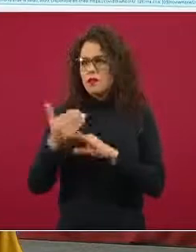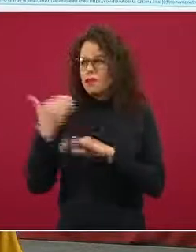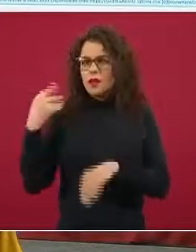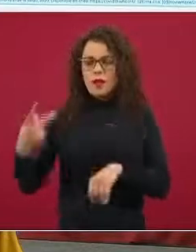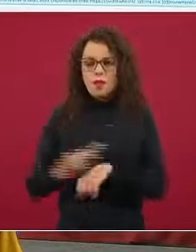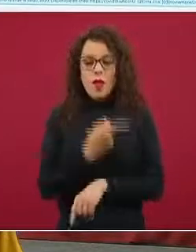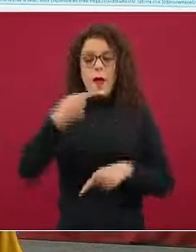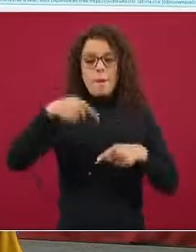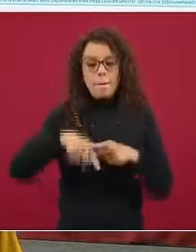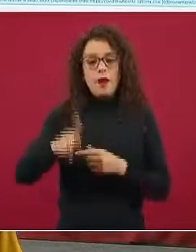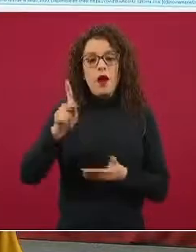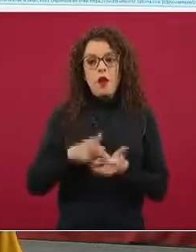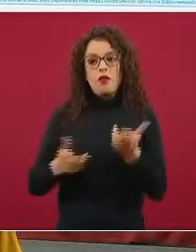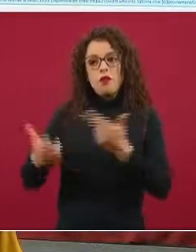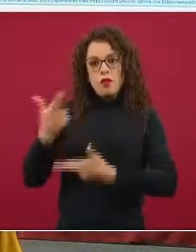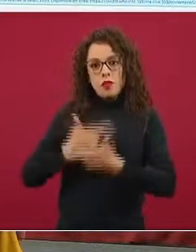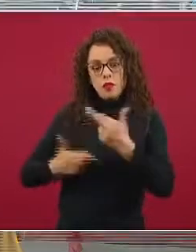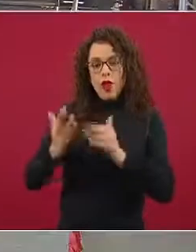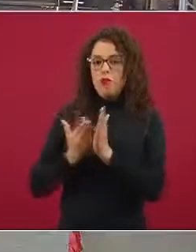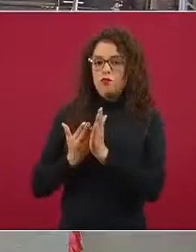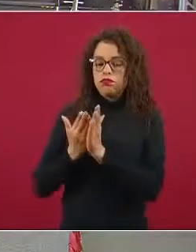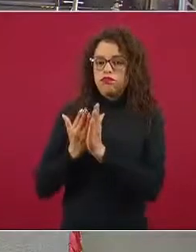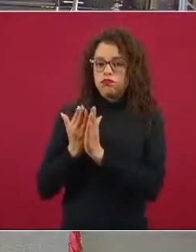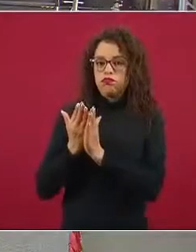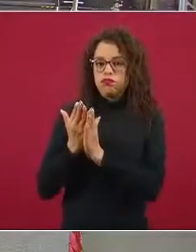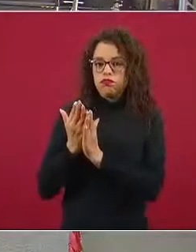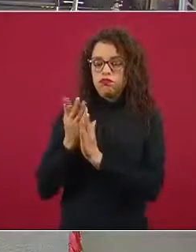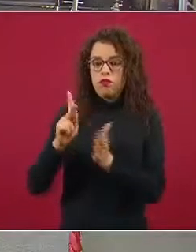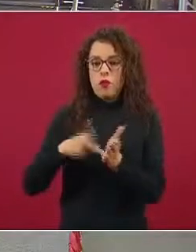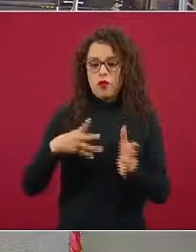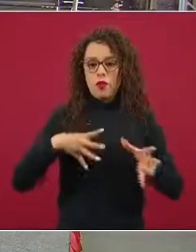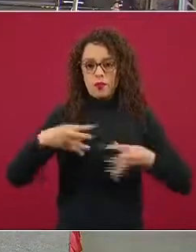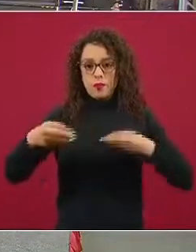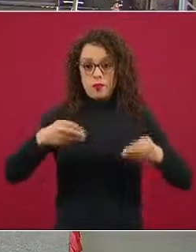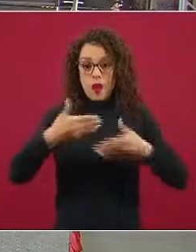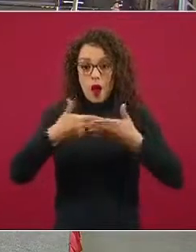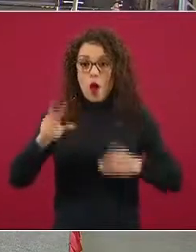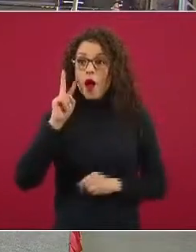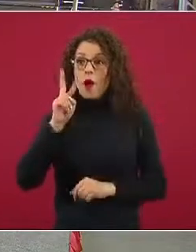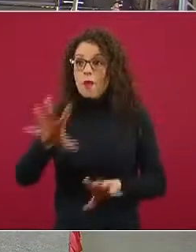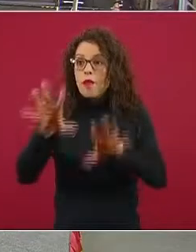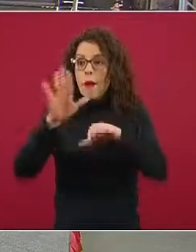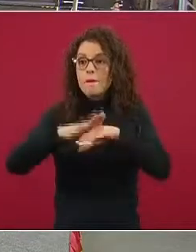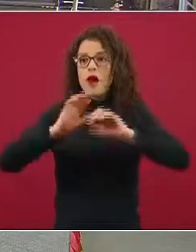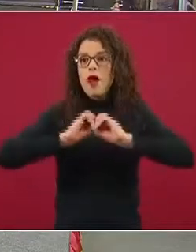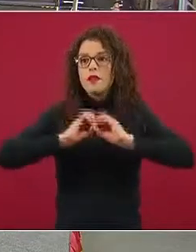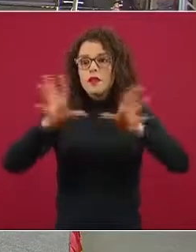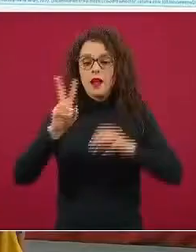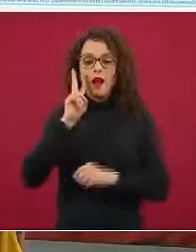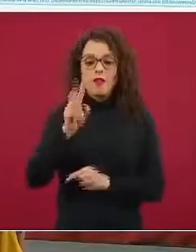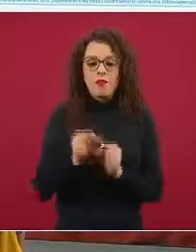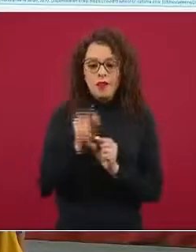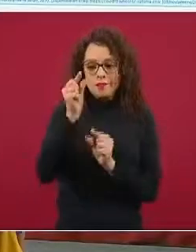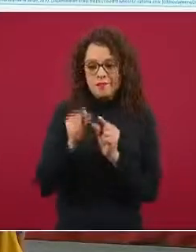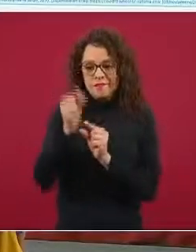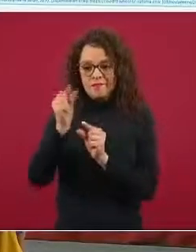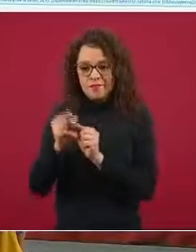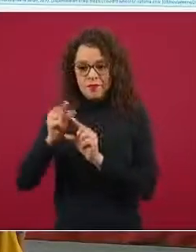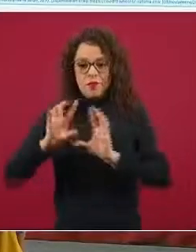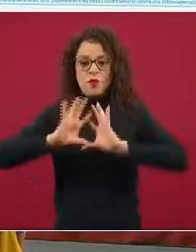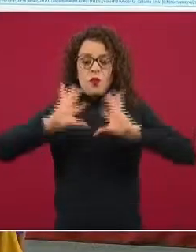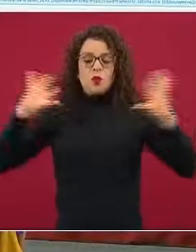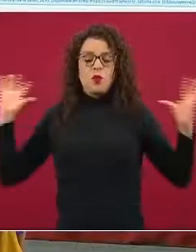nuevamente con una tendencia ascendente, ya hoy la vemos más claramente representada, lo que es todo el